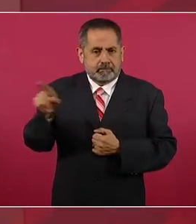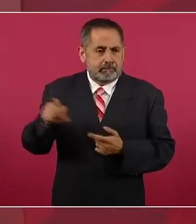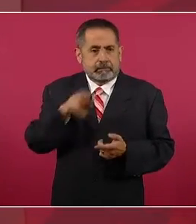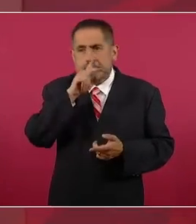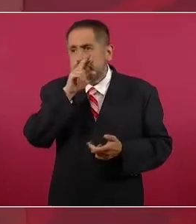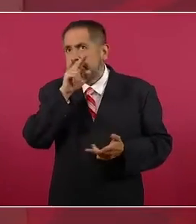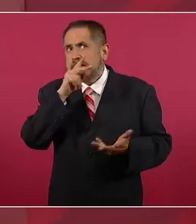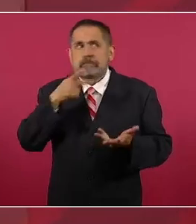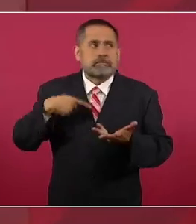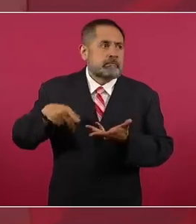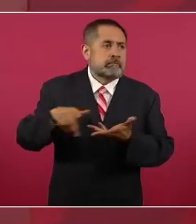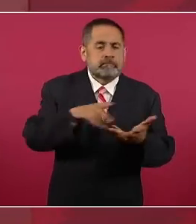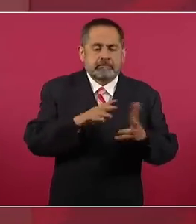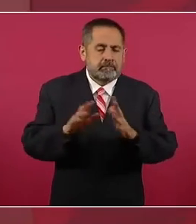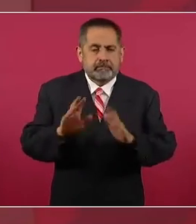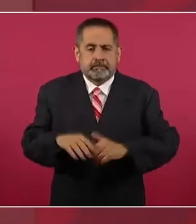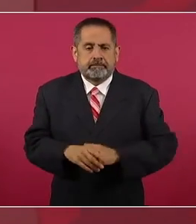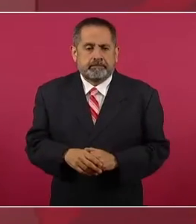Y ojalá pues ya